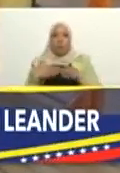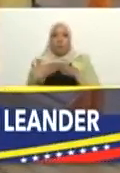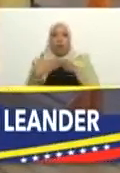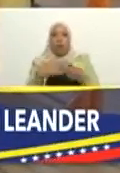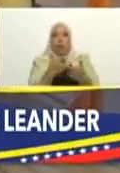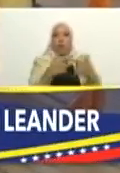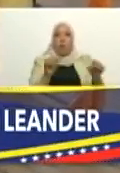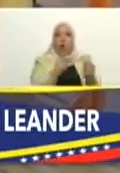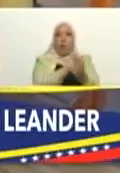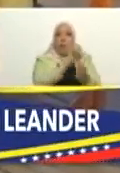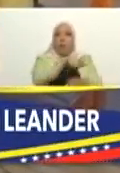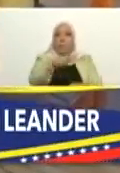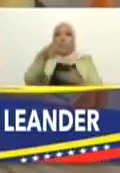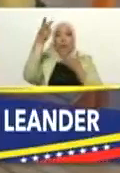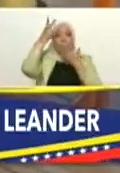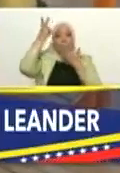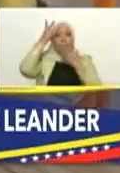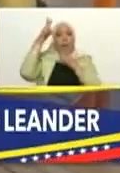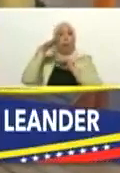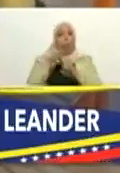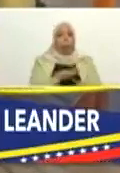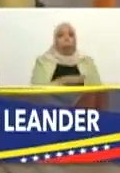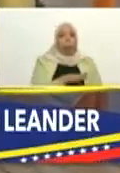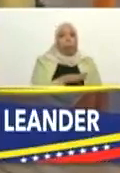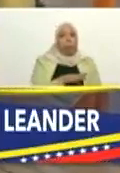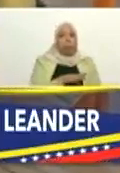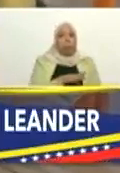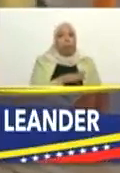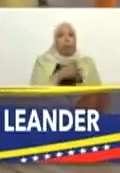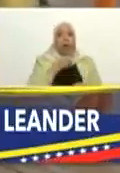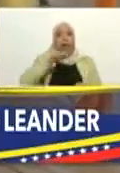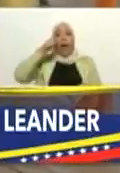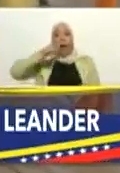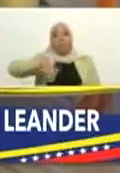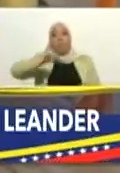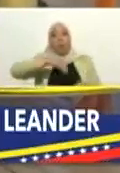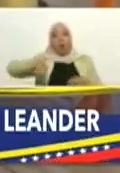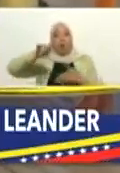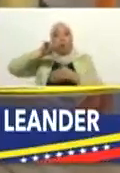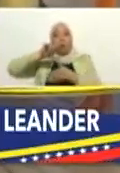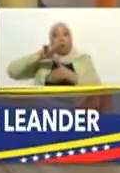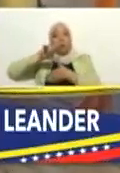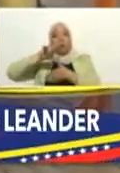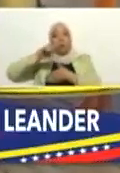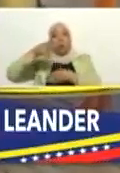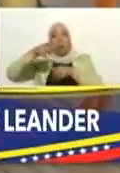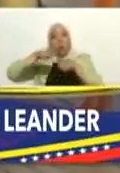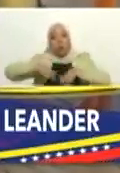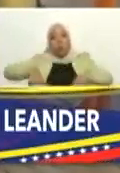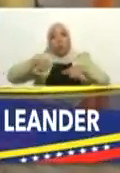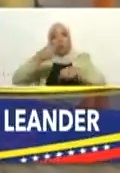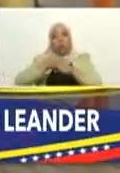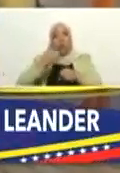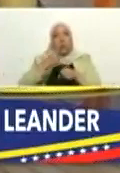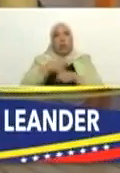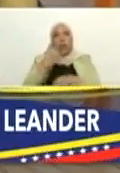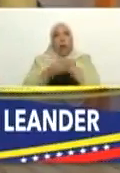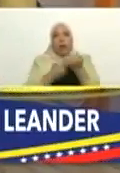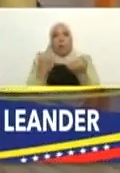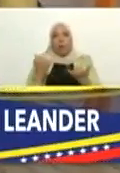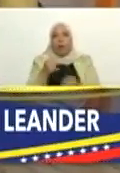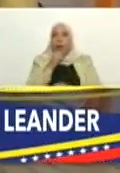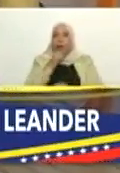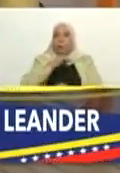libertad al pueblo latinoamericano. Así que no solamente es el hecho de este espacio de esparcimiento, de